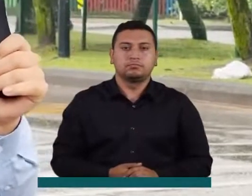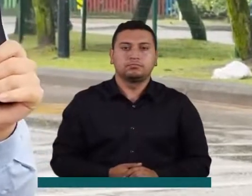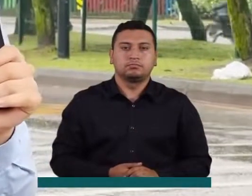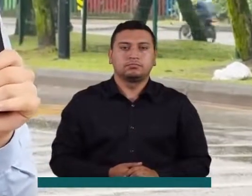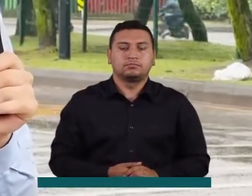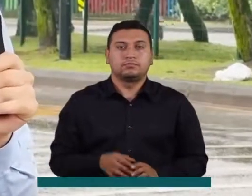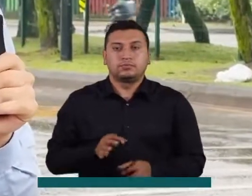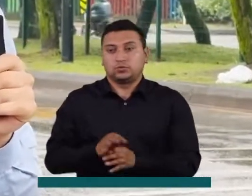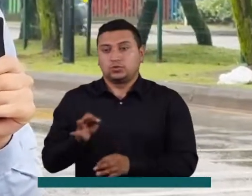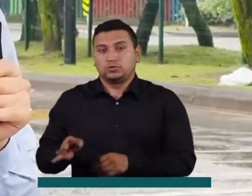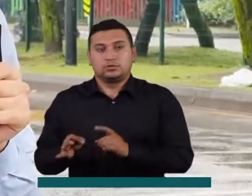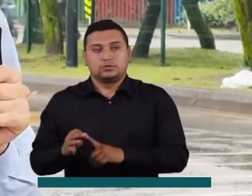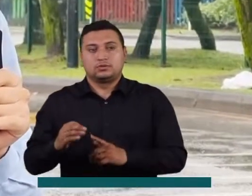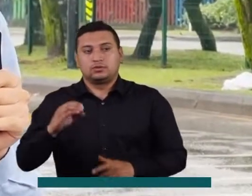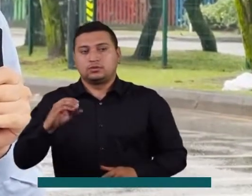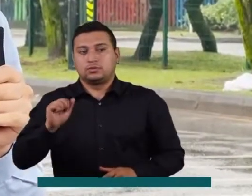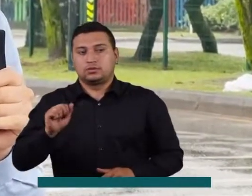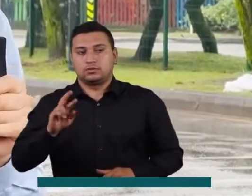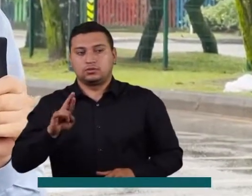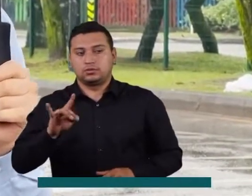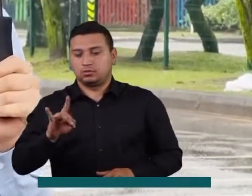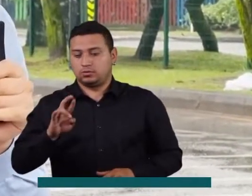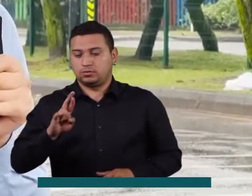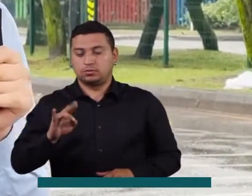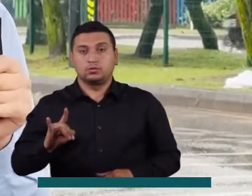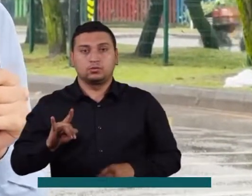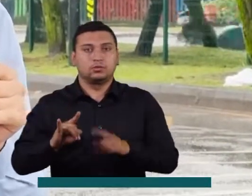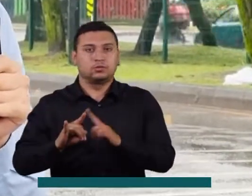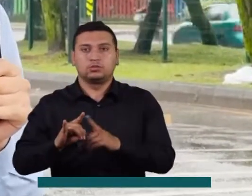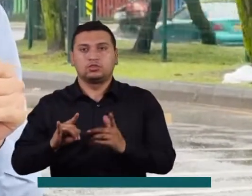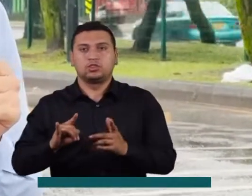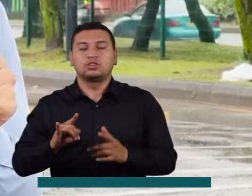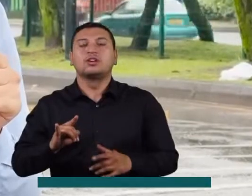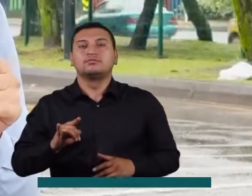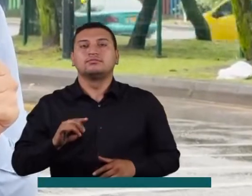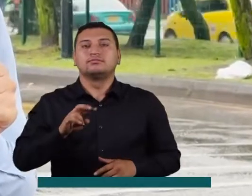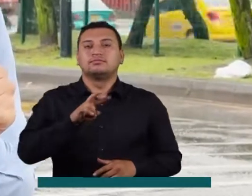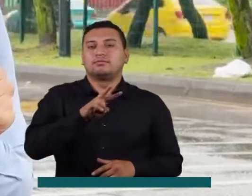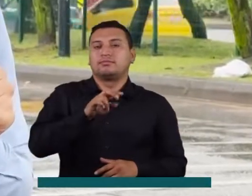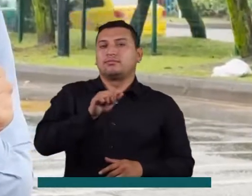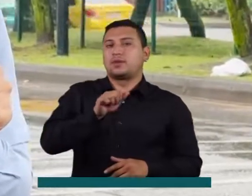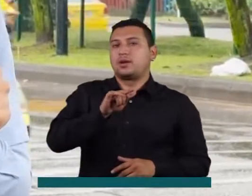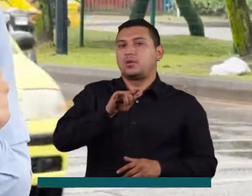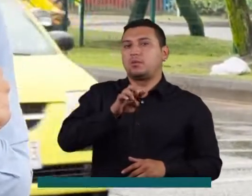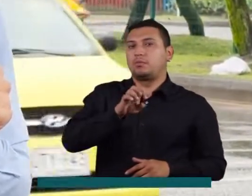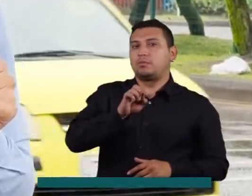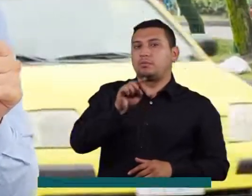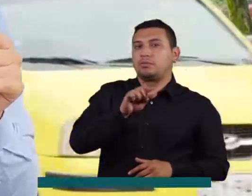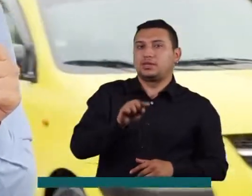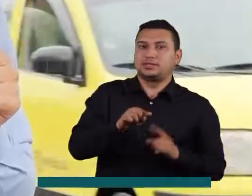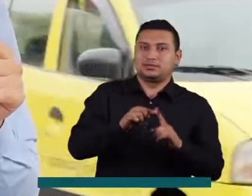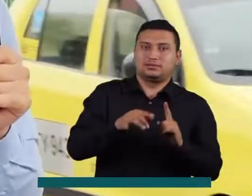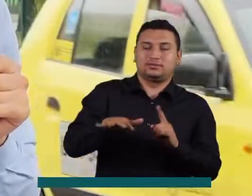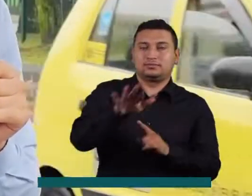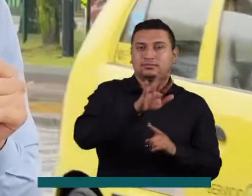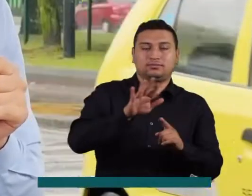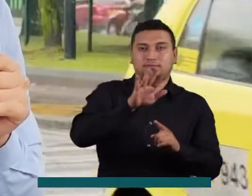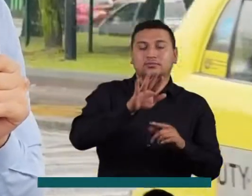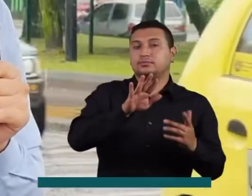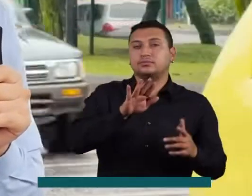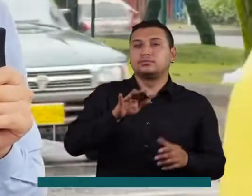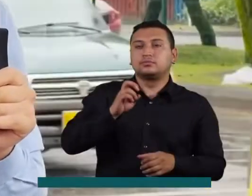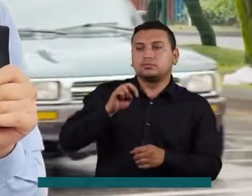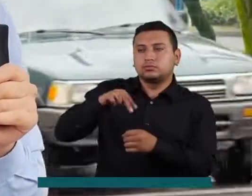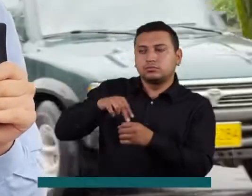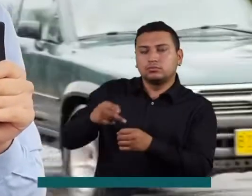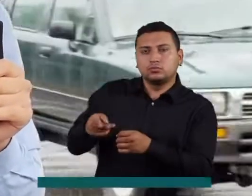Hasta el municipio de Carurú, en el departamento del Baupés, llegó el Ejército Nacional con una jornada de servicios para más de 600 indígenas que